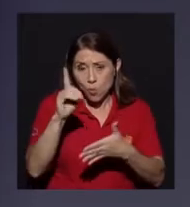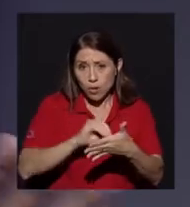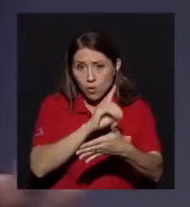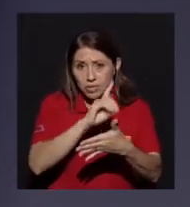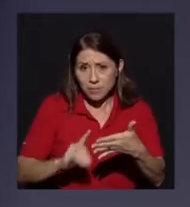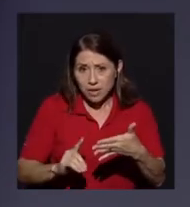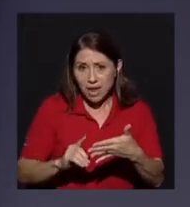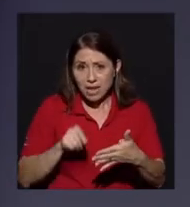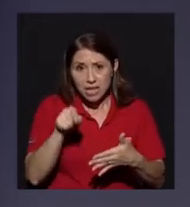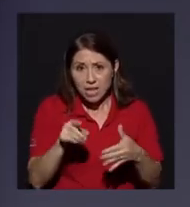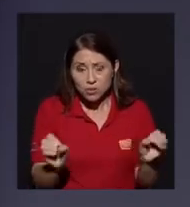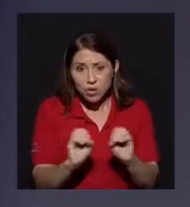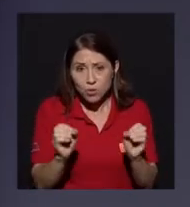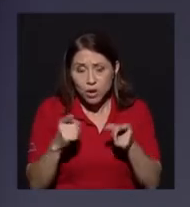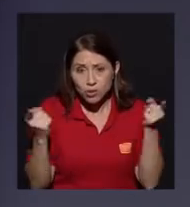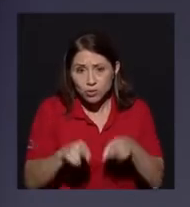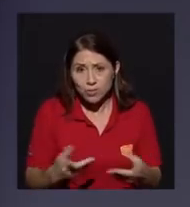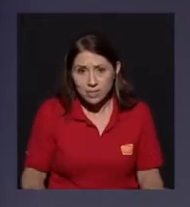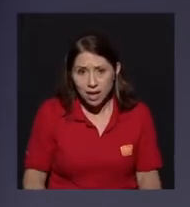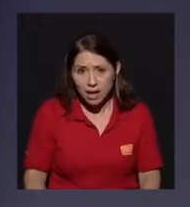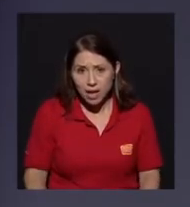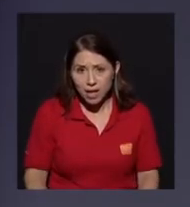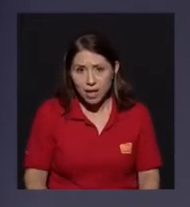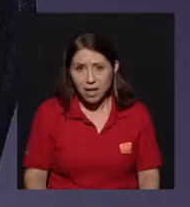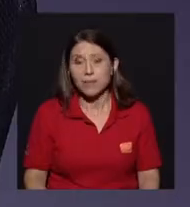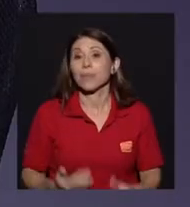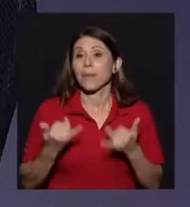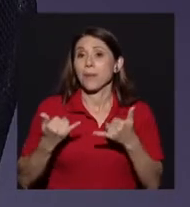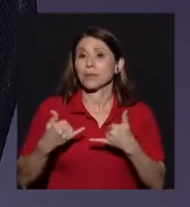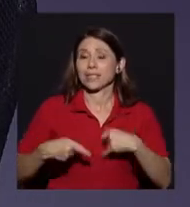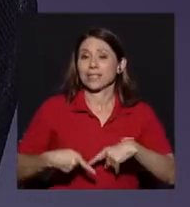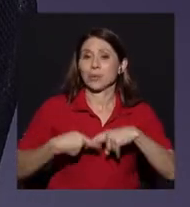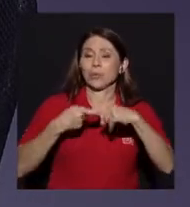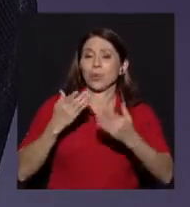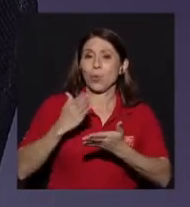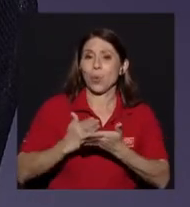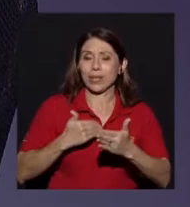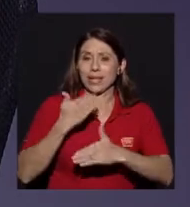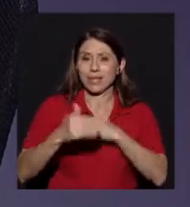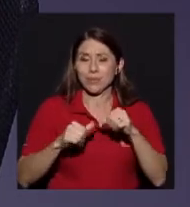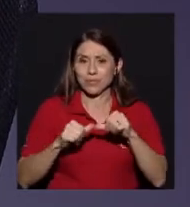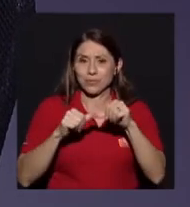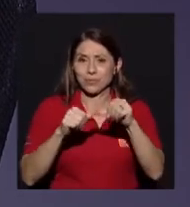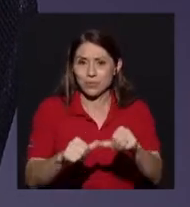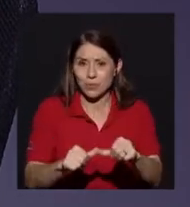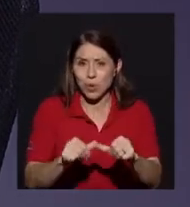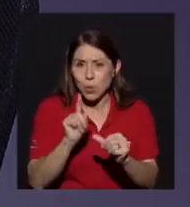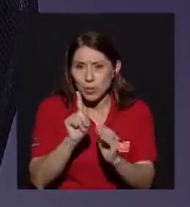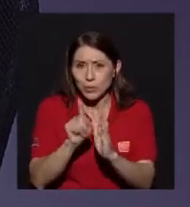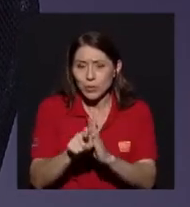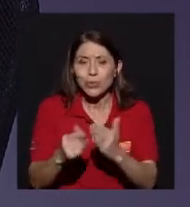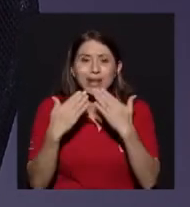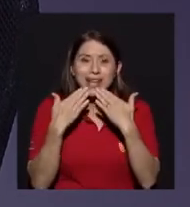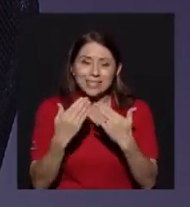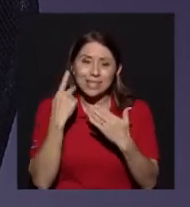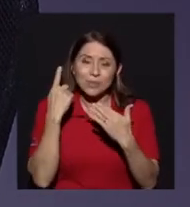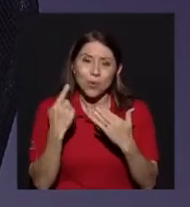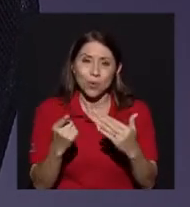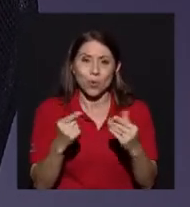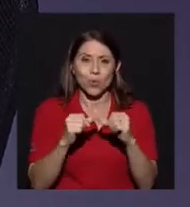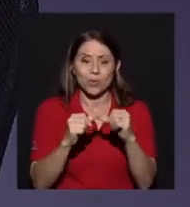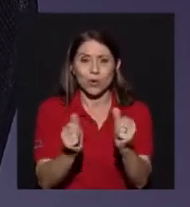y eso no tenga ninguna consecuencia vamos a ir a un corte y estamos de regreso en un minuto gracias por estar con